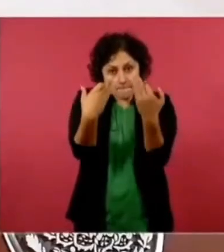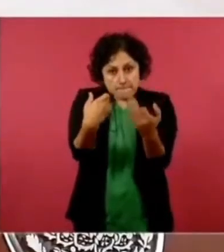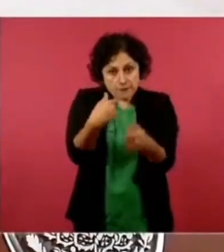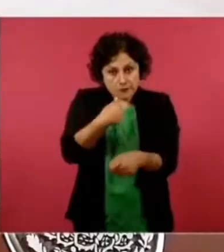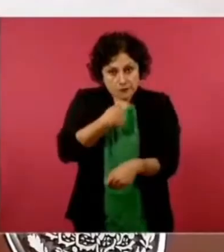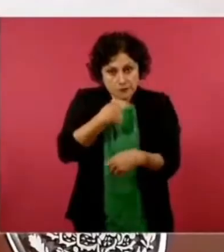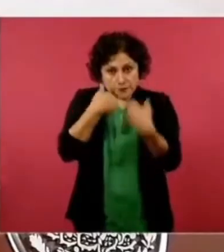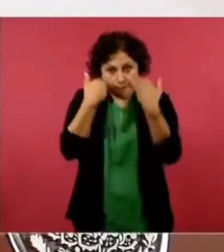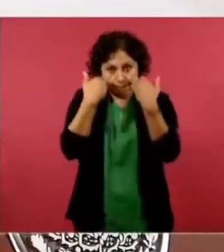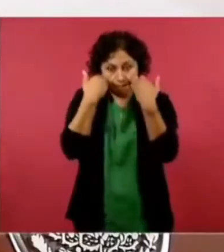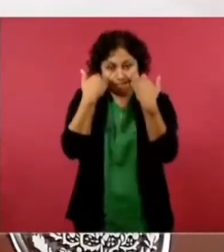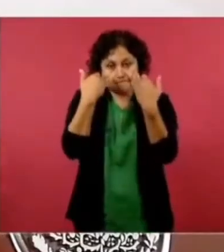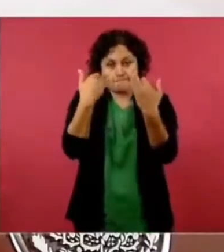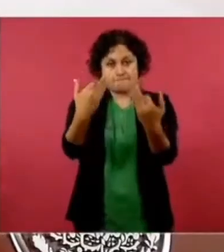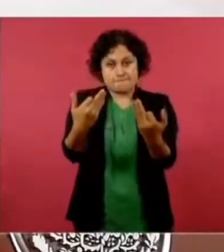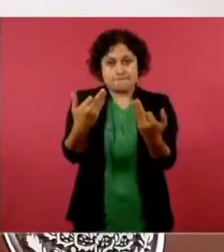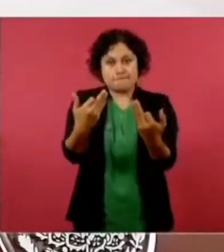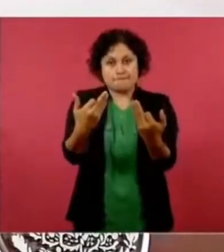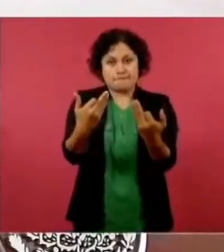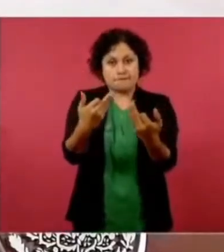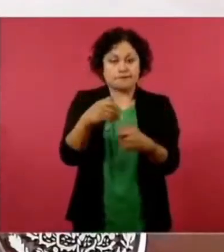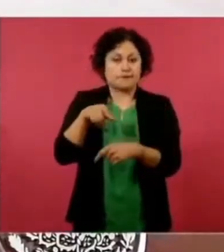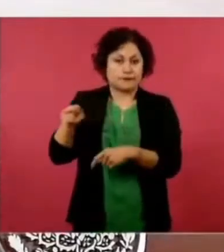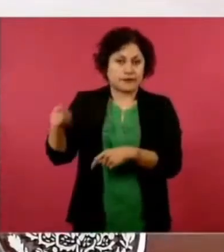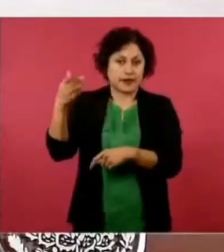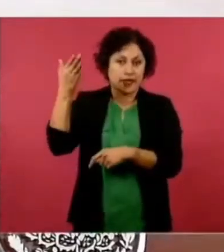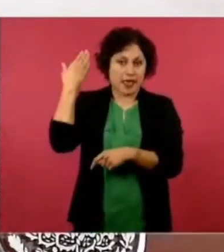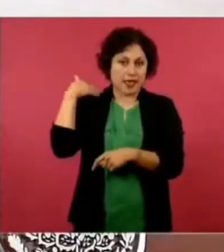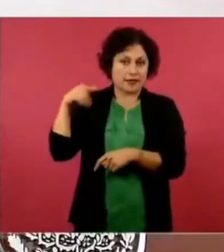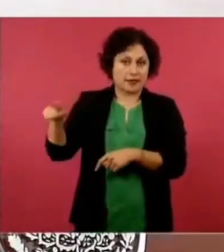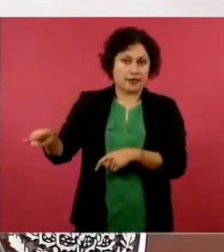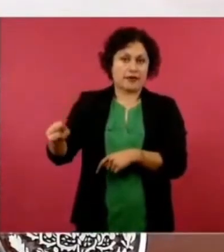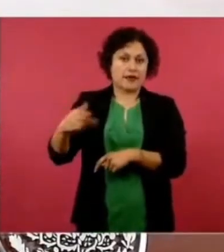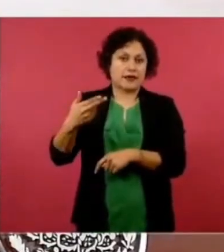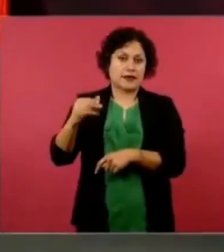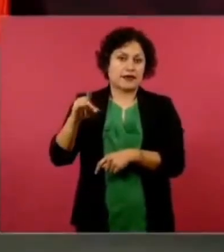lo que hacía Landerreche,